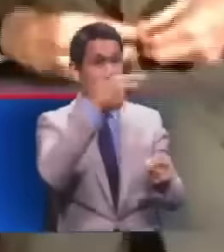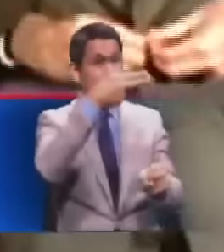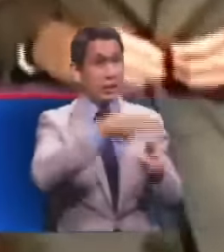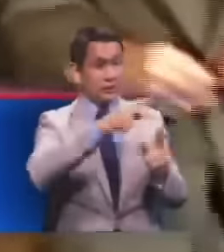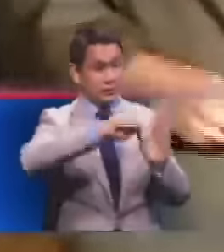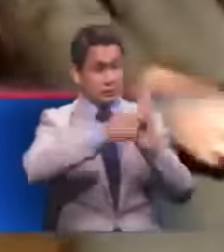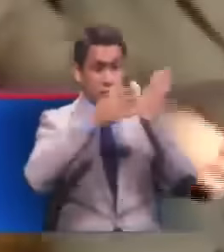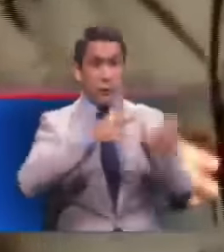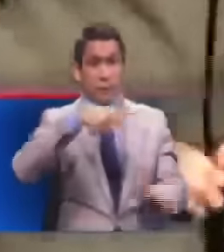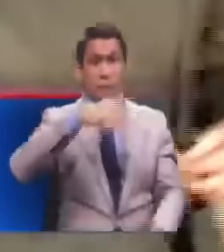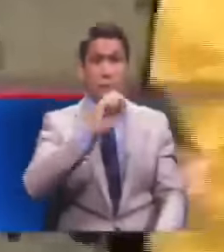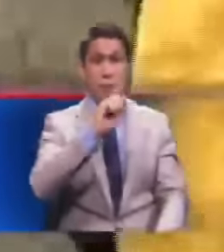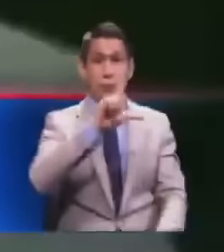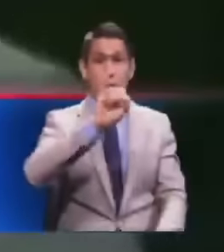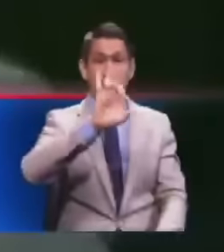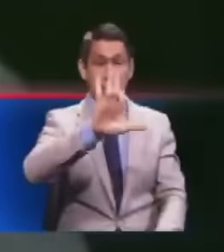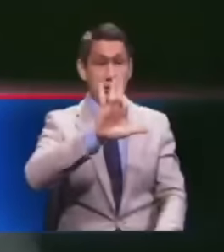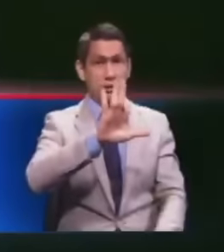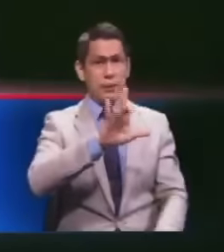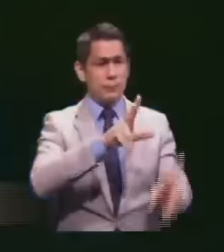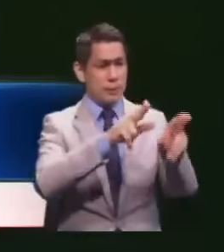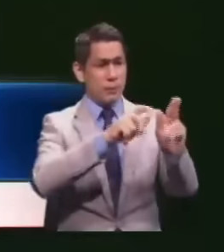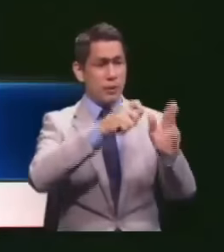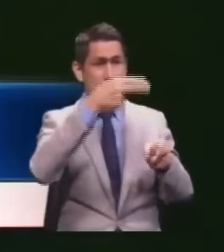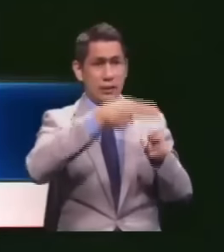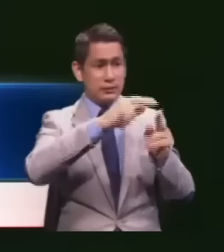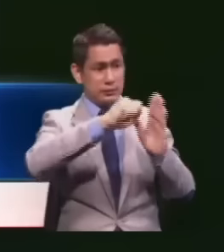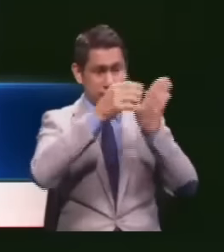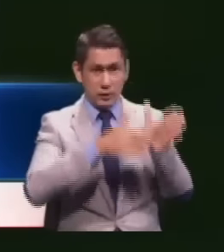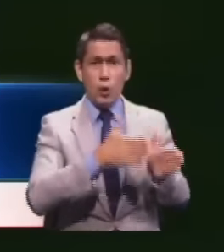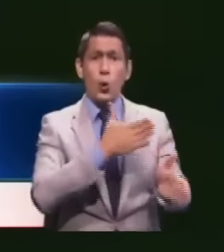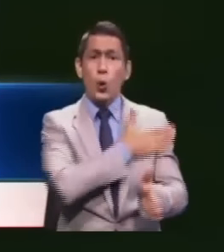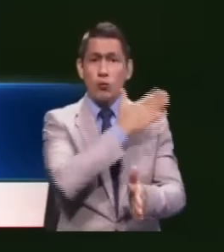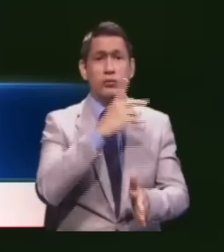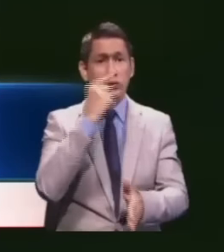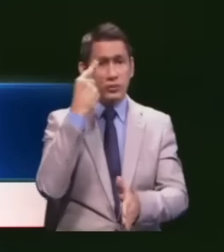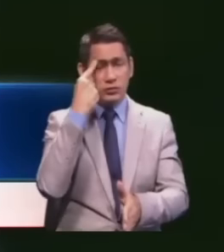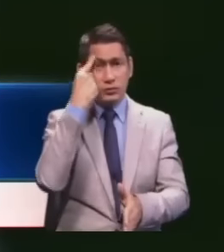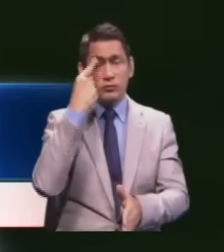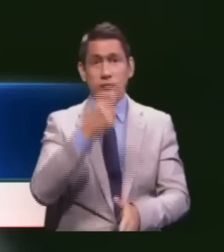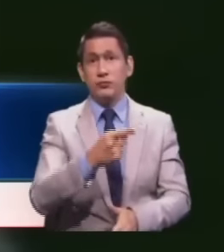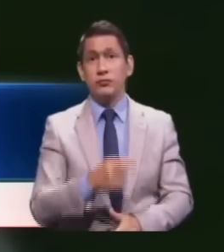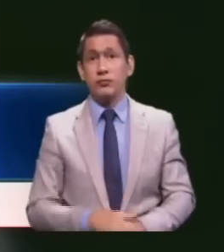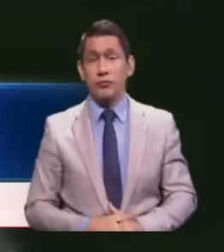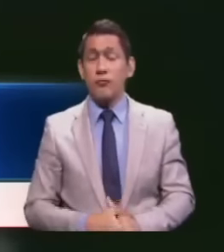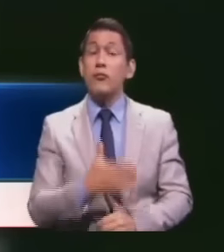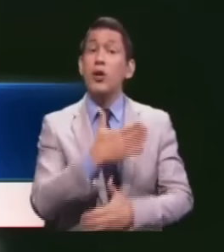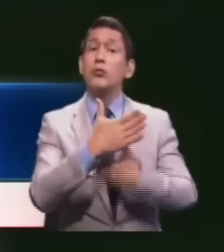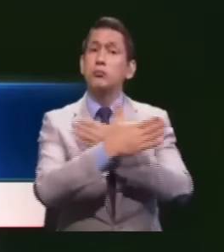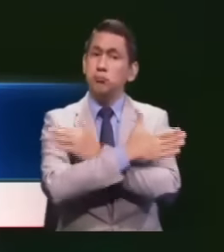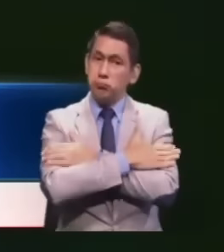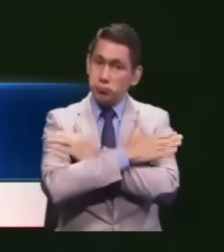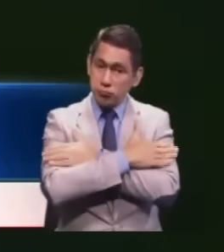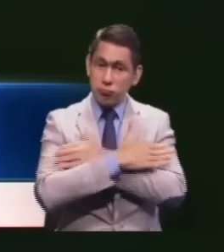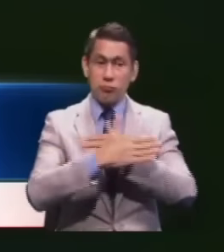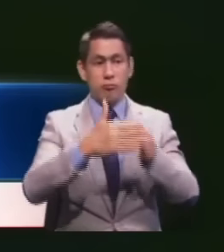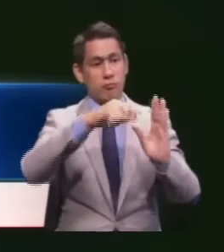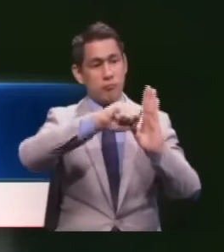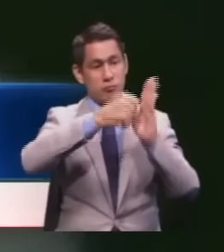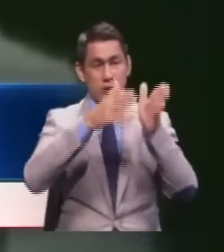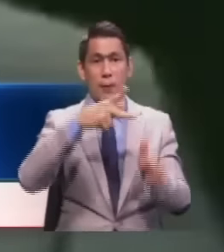entonces, fue cercano al correísmo. Felicitaciones a nuestro contralor Carlos Polit por los importantes